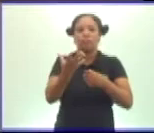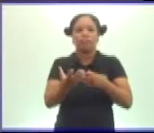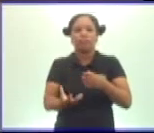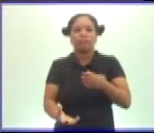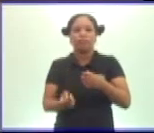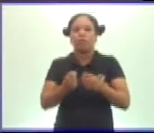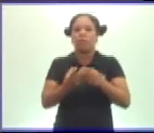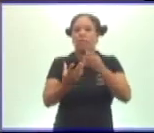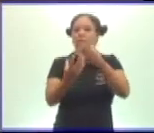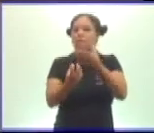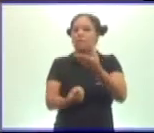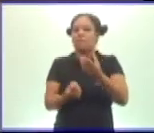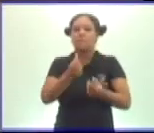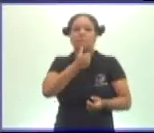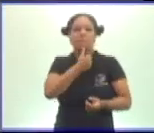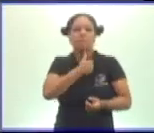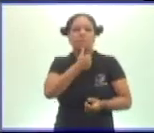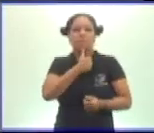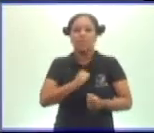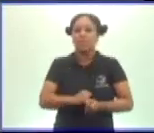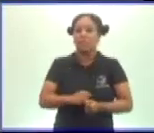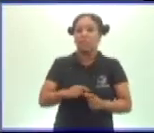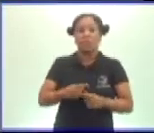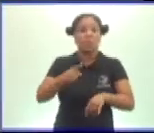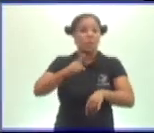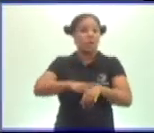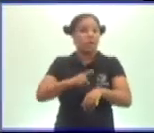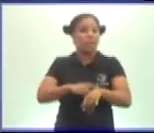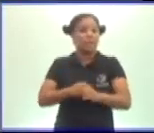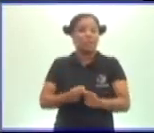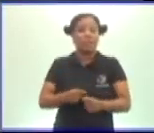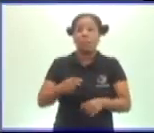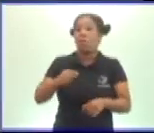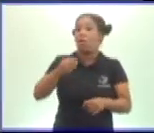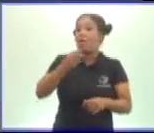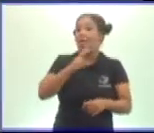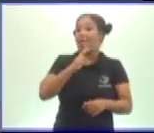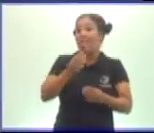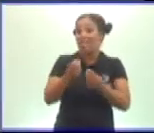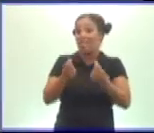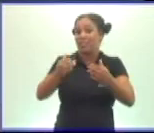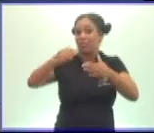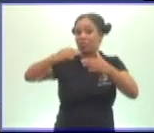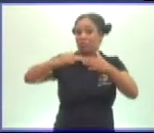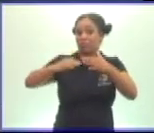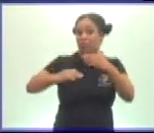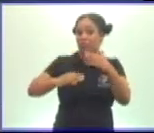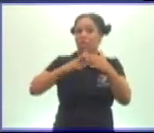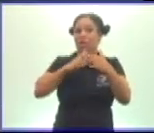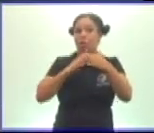fácilmente. Pero con el tiempo, las partículas de arcilla se sedimentarán.